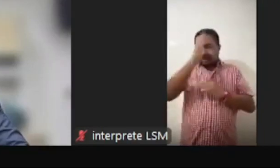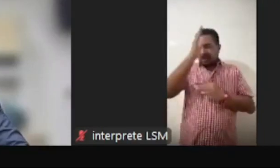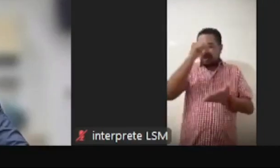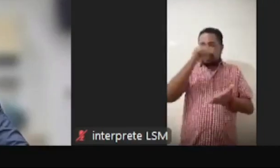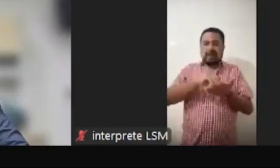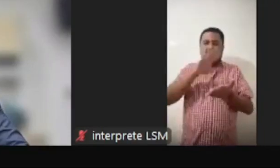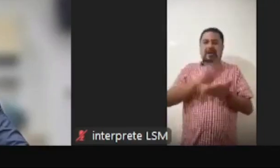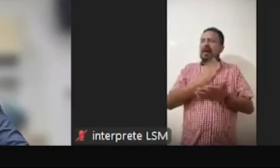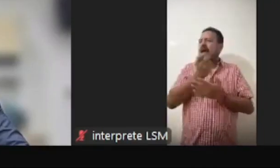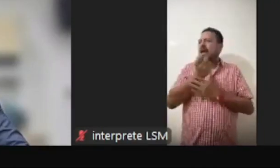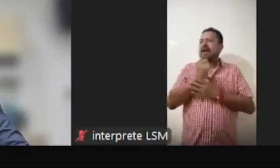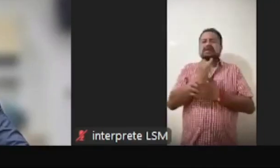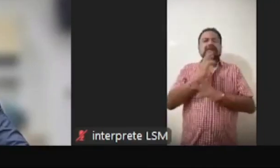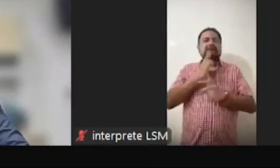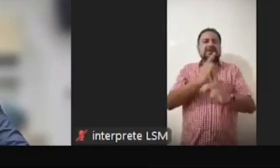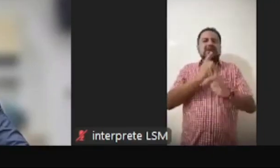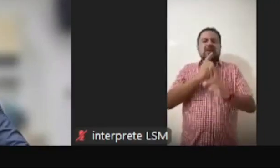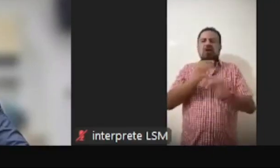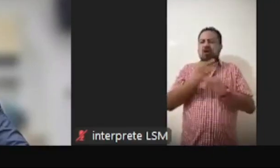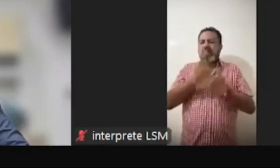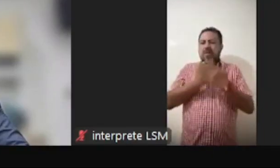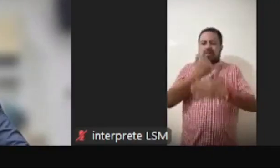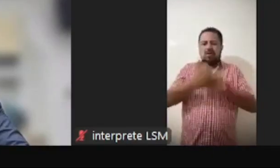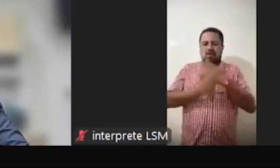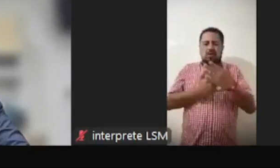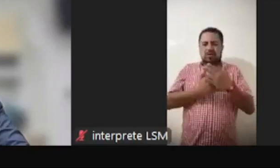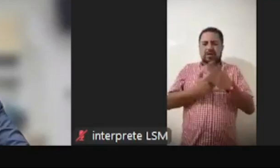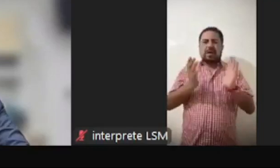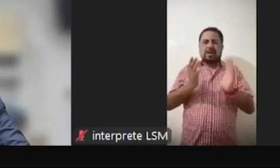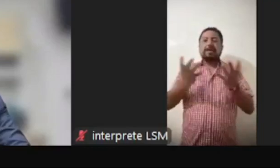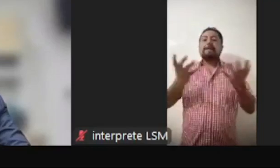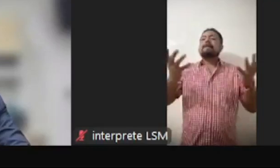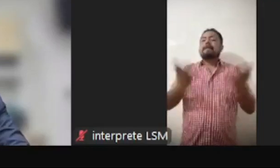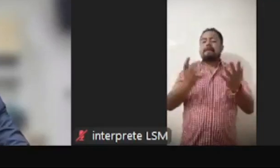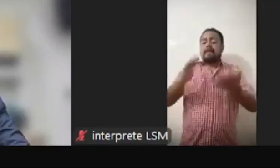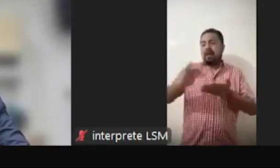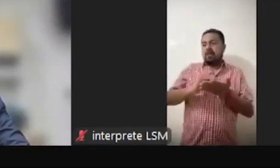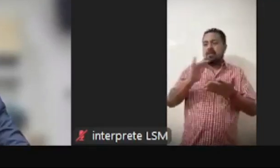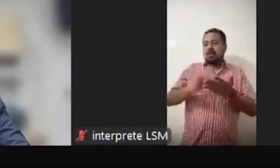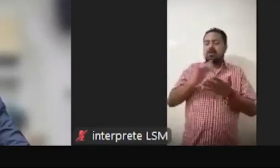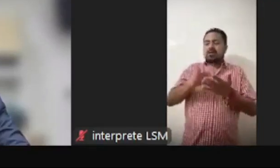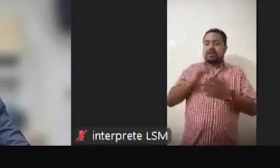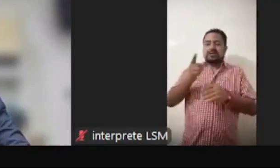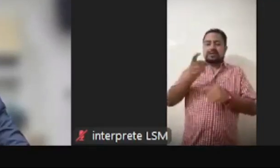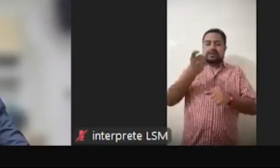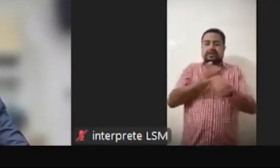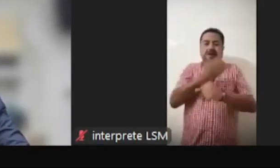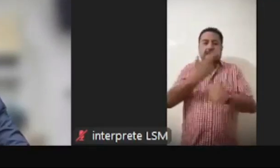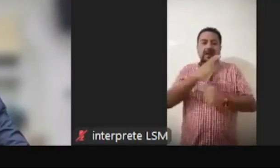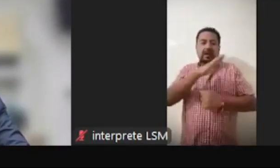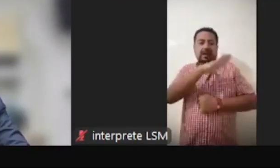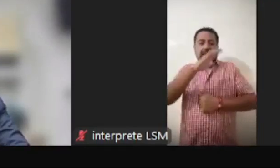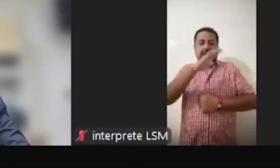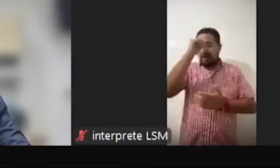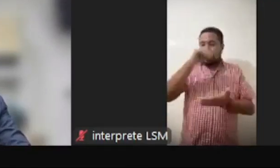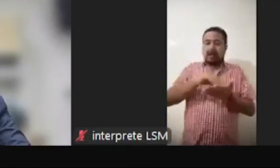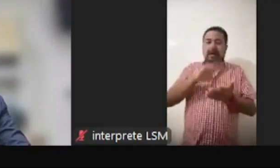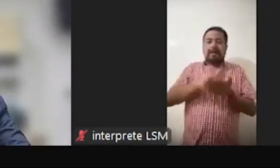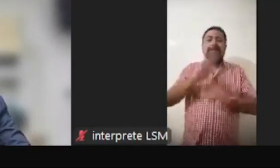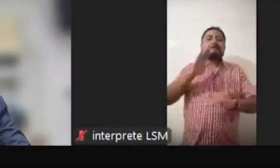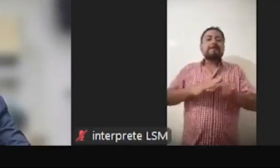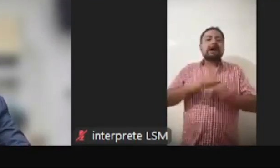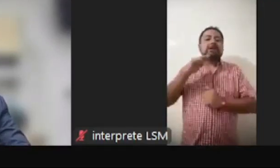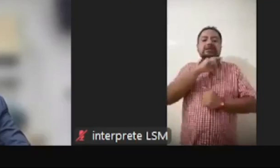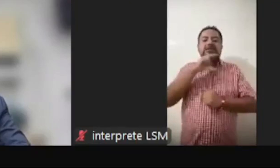los resolutivos de los proyectos, se realizarán con el apoyo del secretario general de acuerdos a efecto de agilizar los trabajos